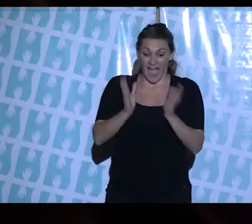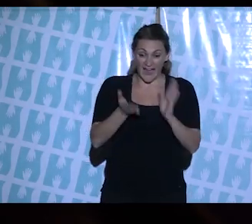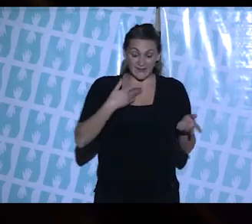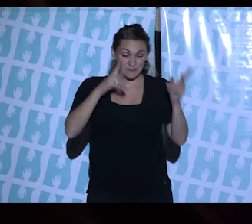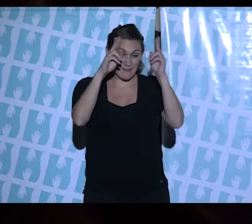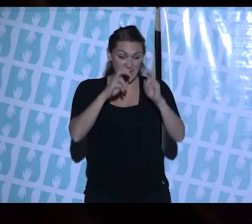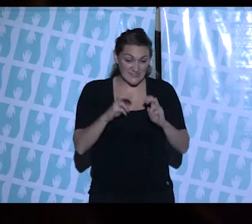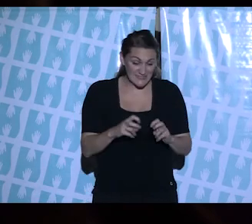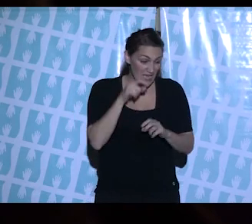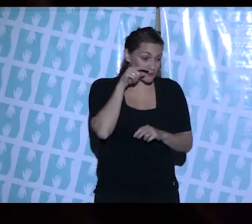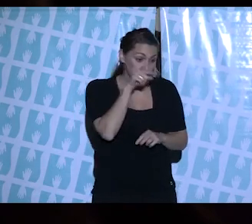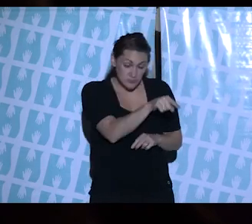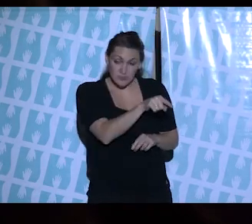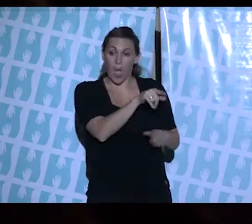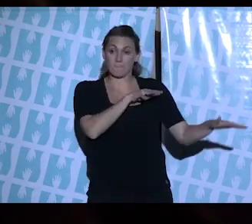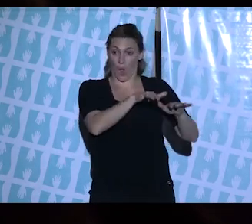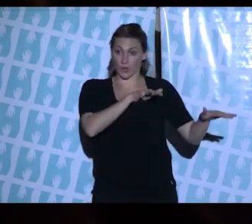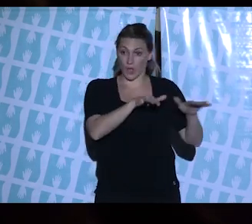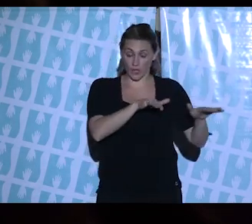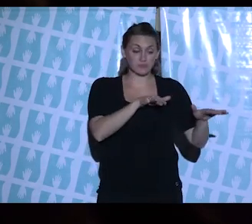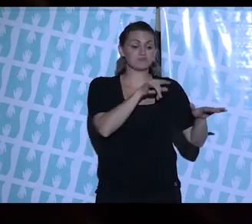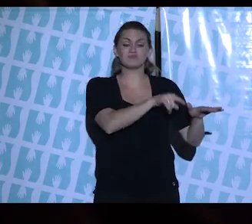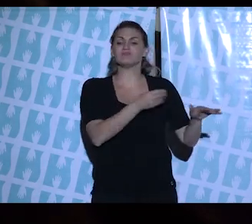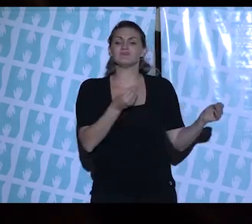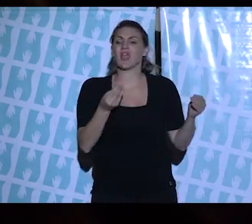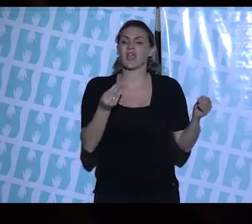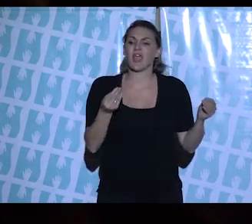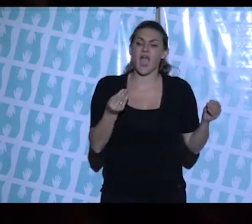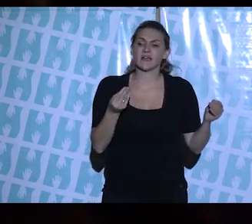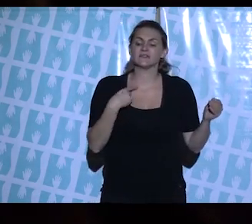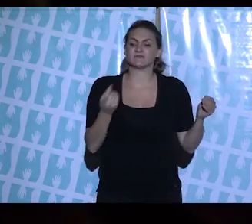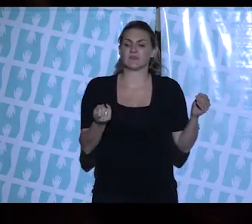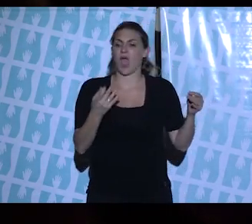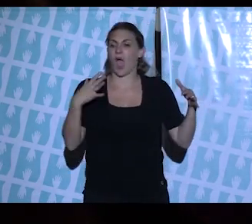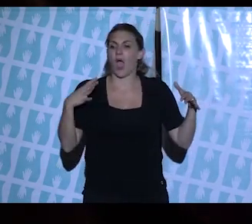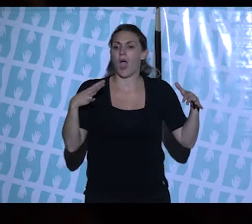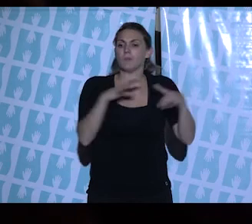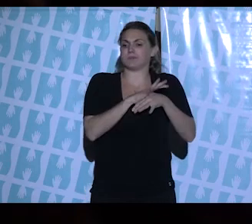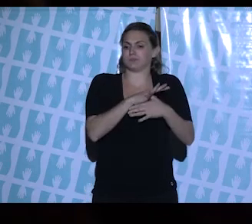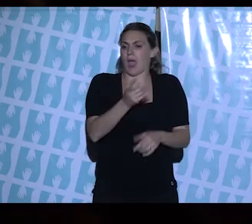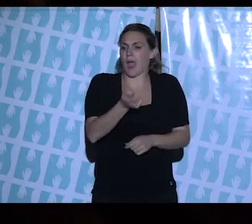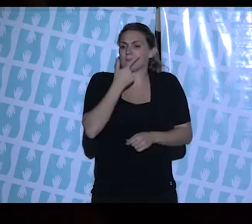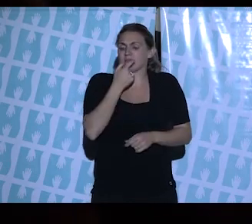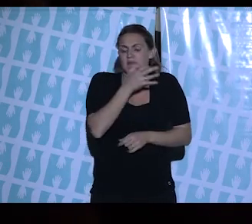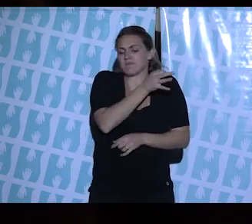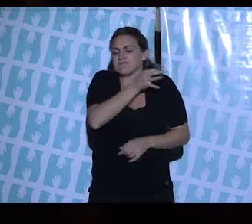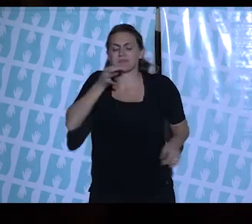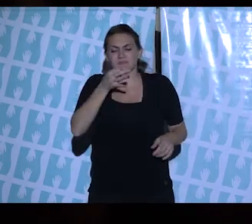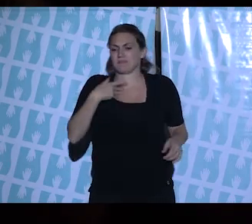signos motores es la optimización de la levodopa. ¿Qué significa esto?